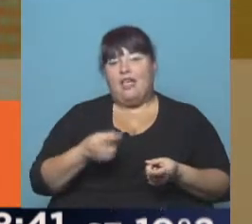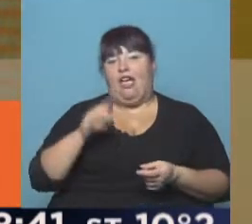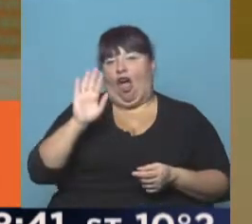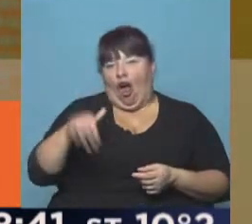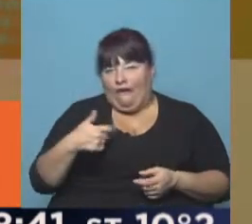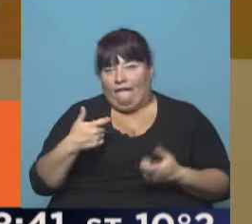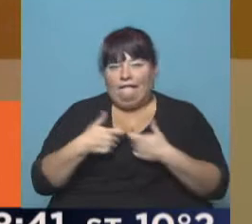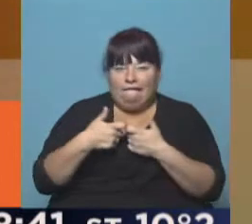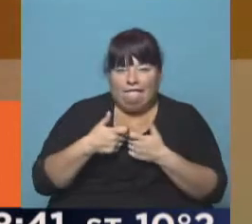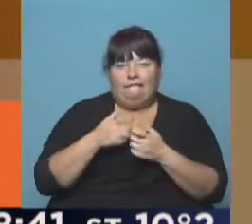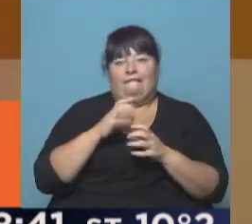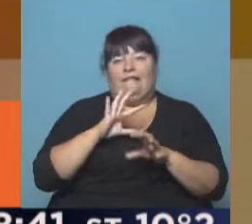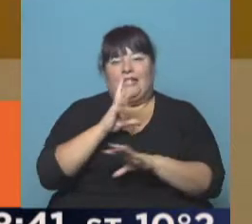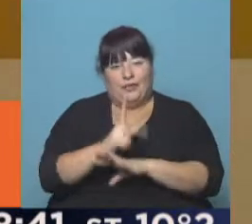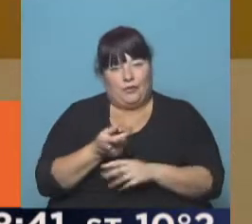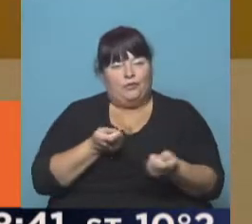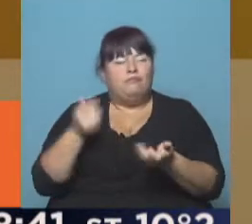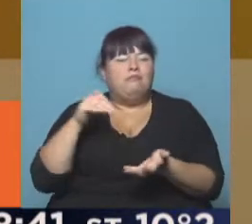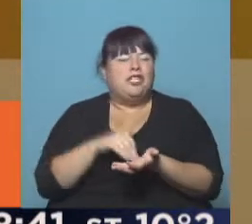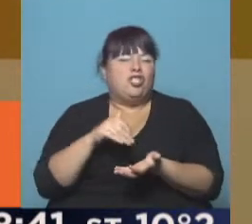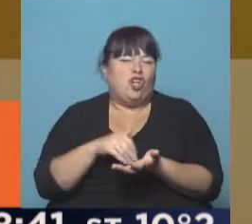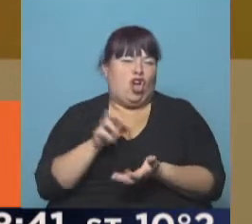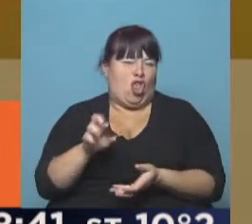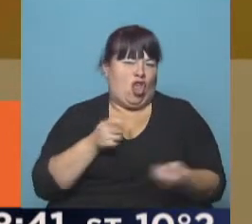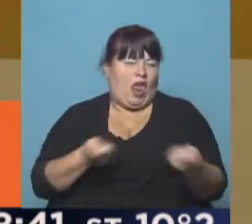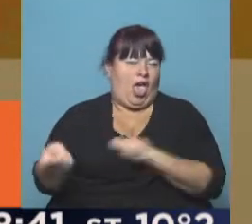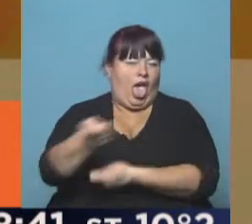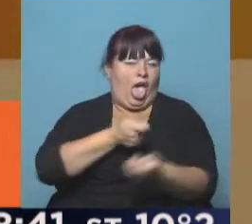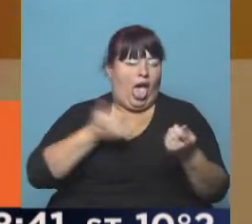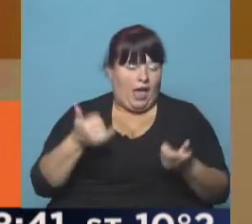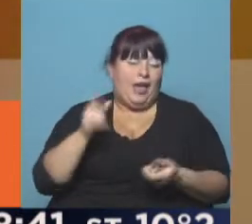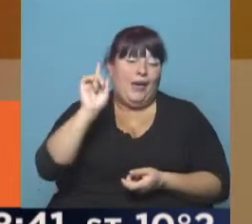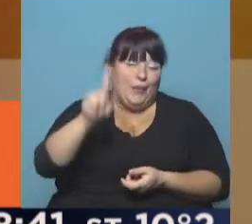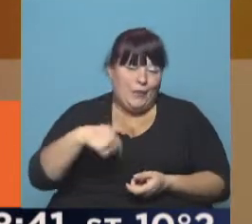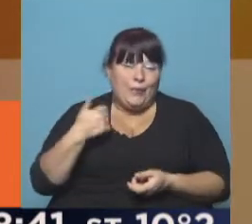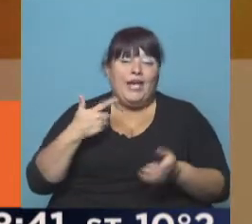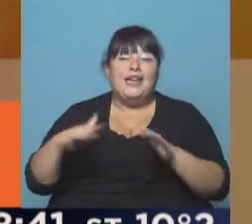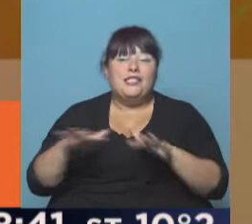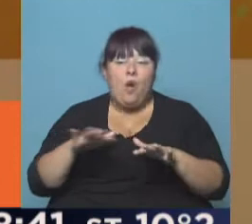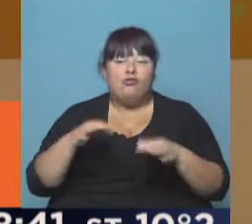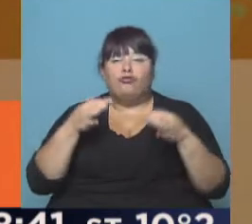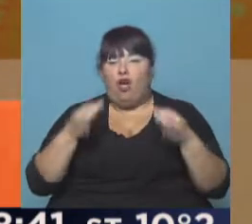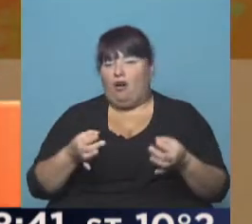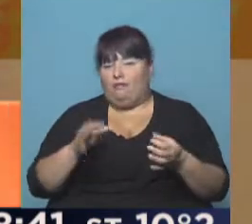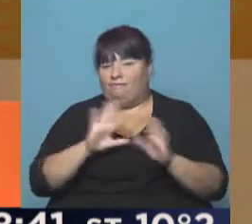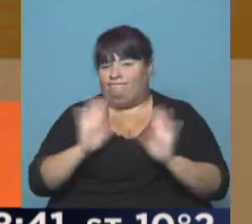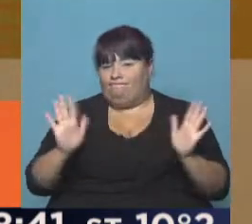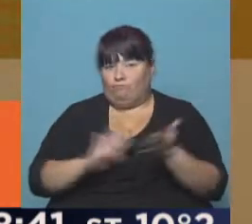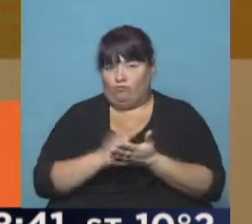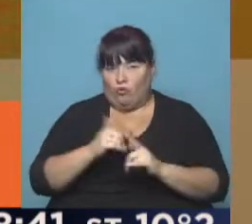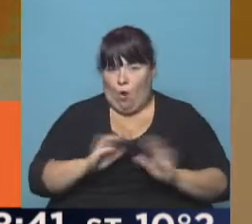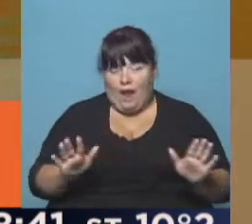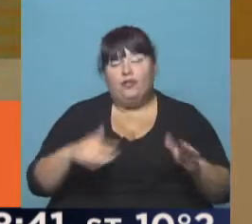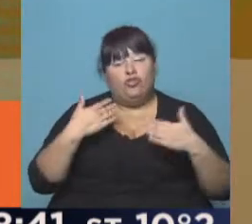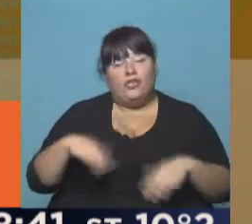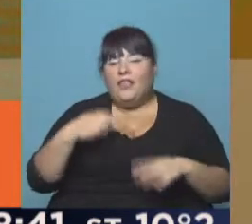el delito mueve muchos millones de dólares y ha llevado a una situación realmente insostenible y por lo tanto